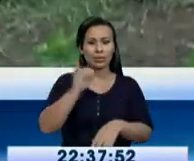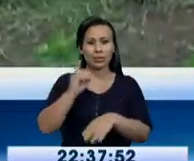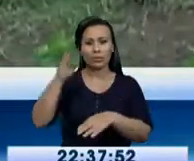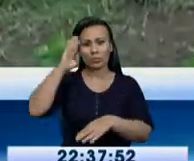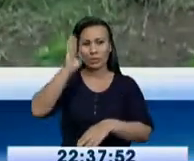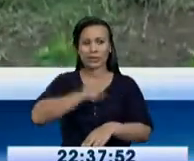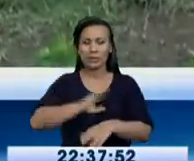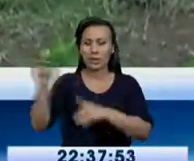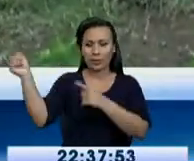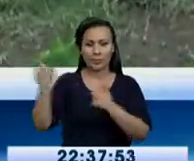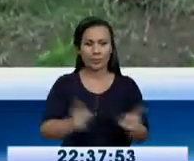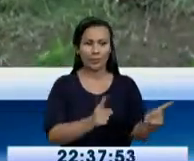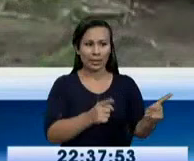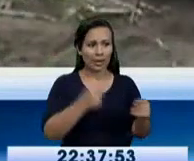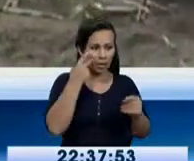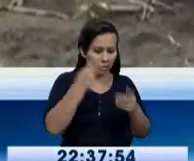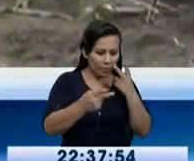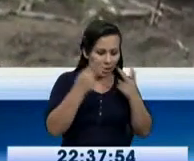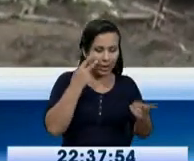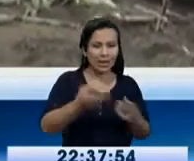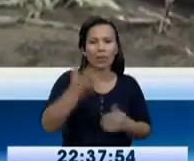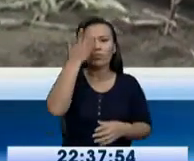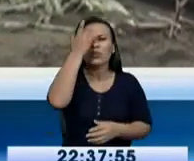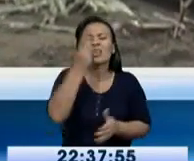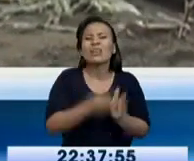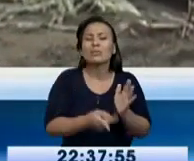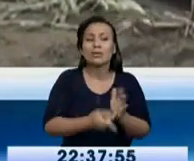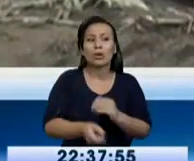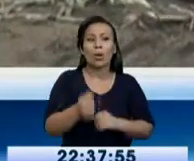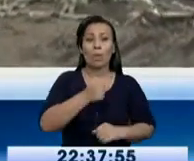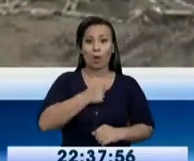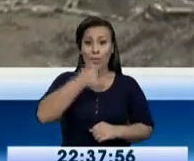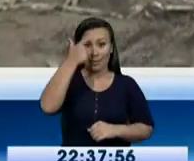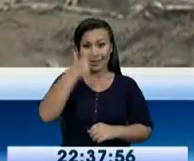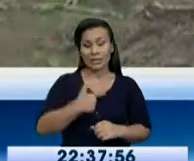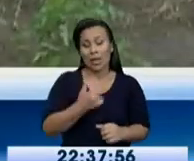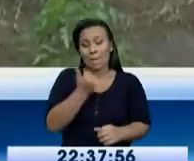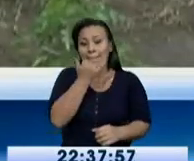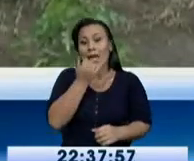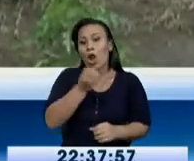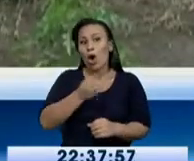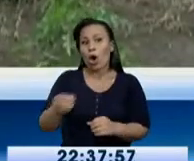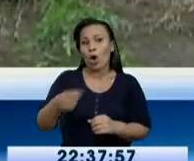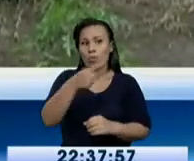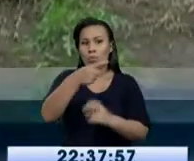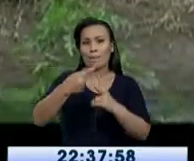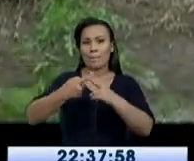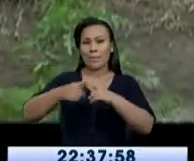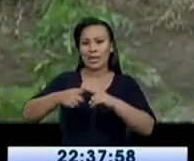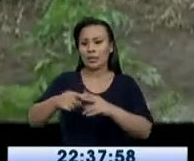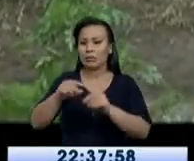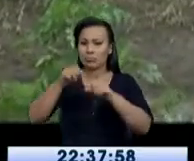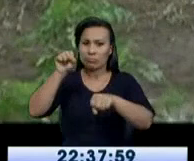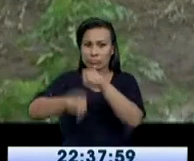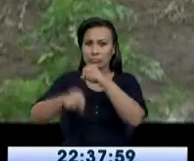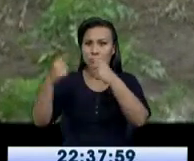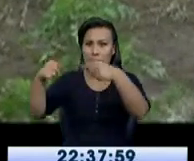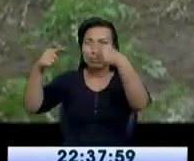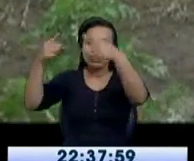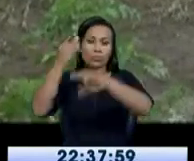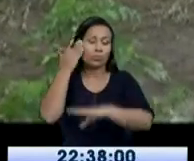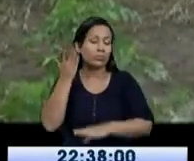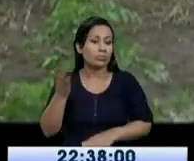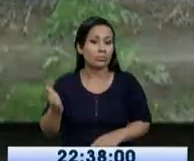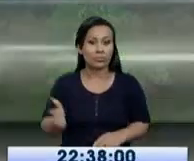Dirección de Aviación Civil pueda determinar si la falla fue humana o mecánica. Desde Los Ríos, informó Odette